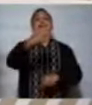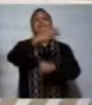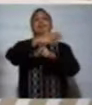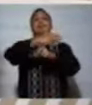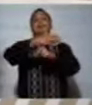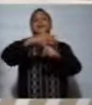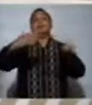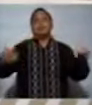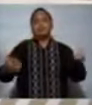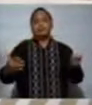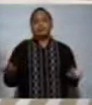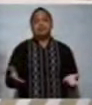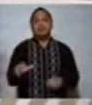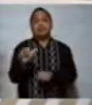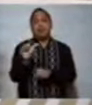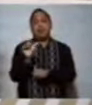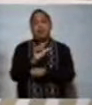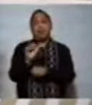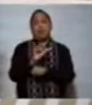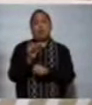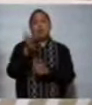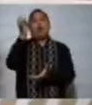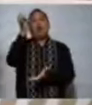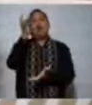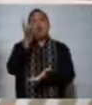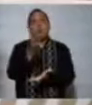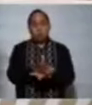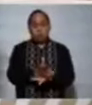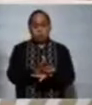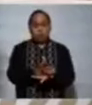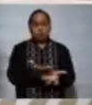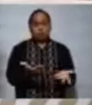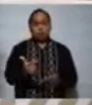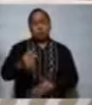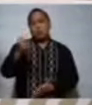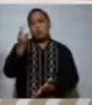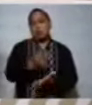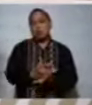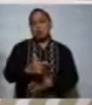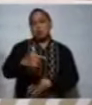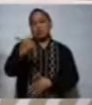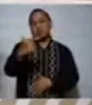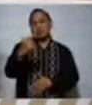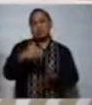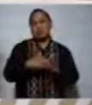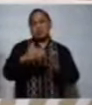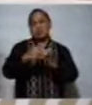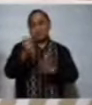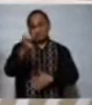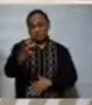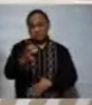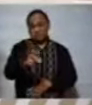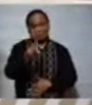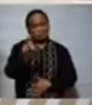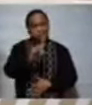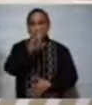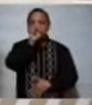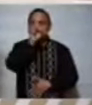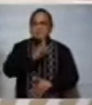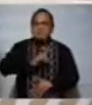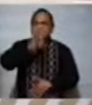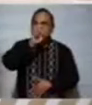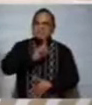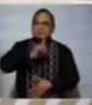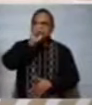medio. Solo el cochecito lo vale, ¿eh? Y anda diciendo que tiene 12. Pues que miente, ¿no? Entonces, matu